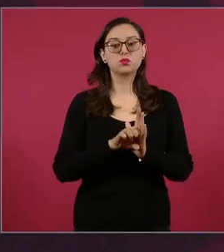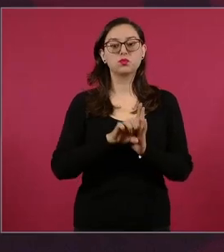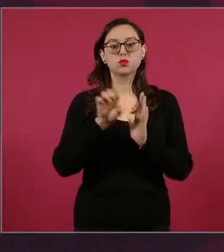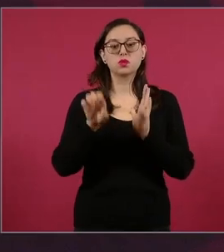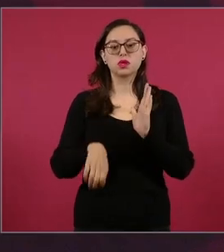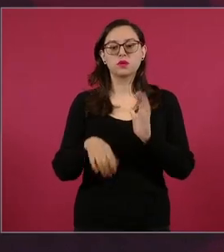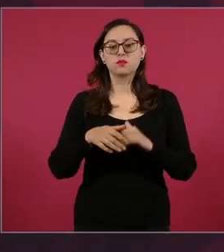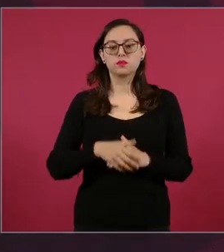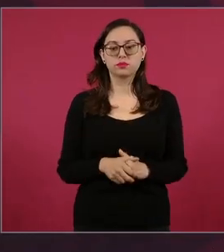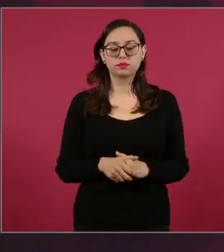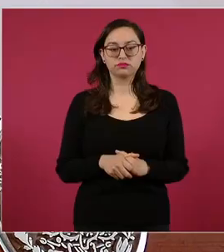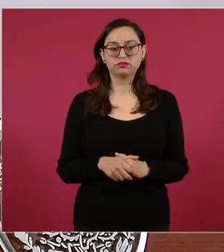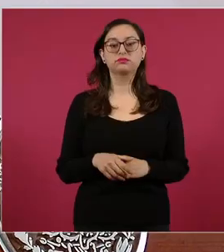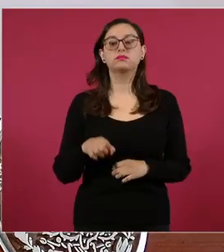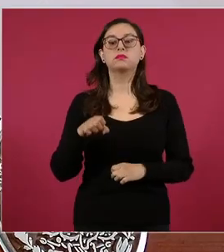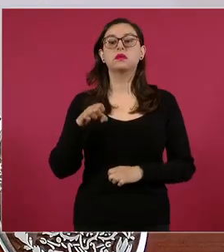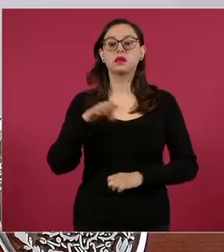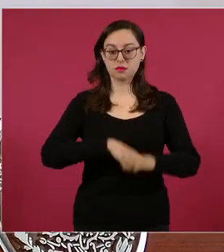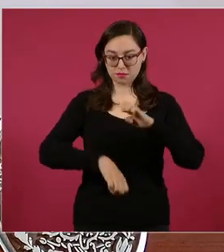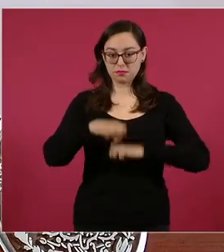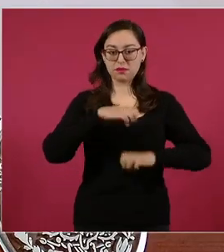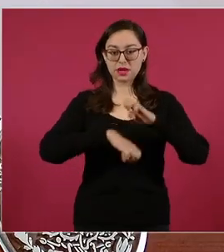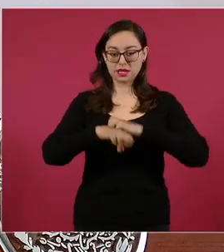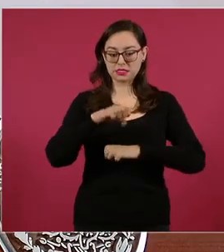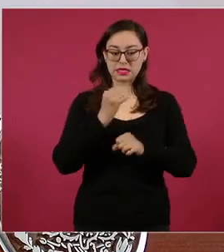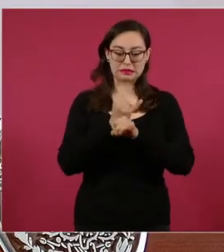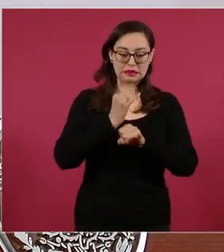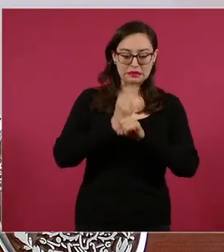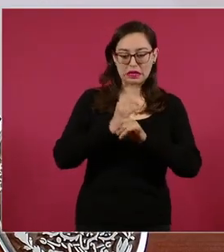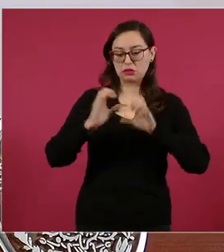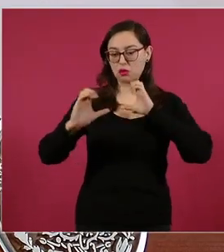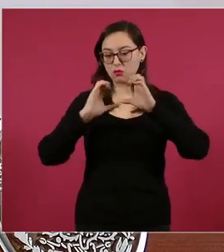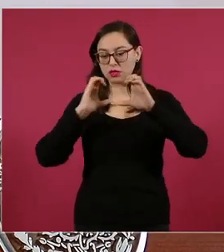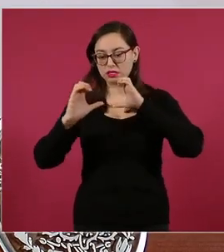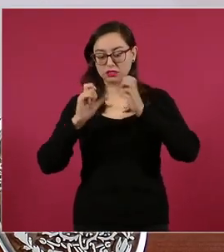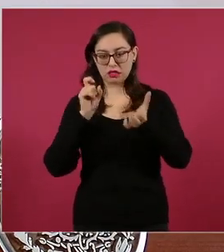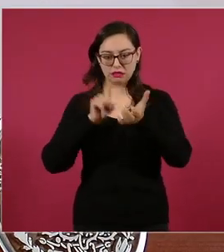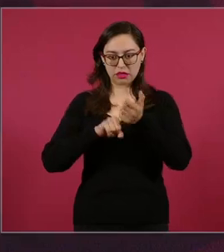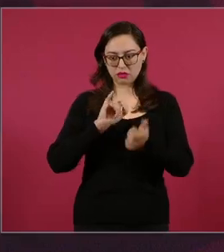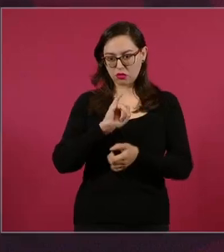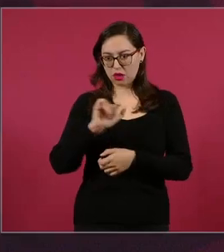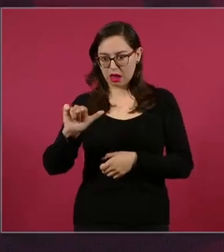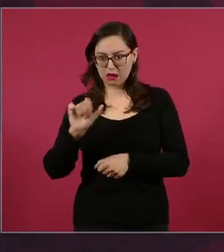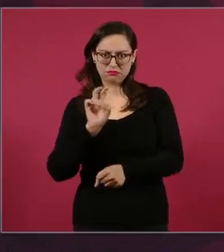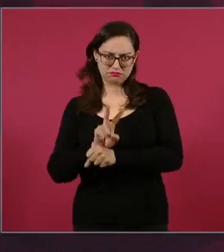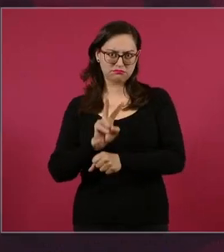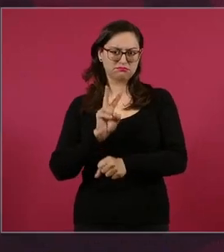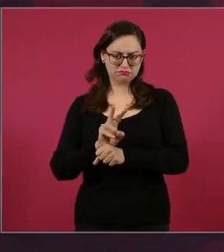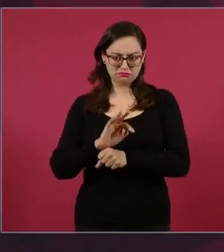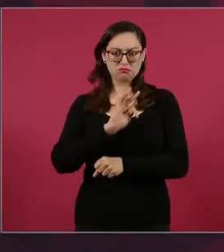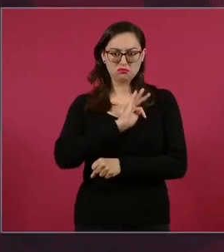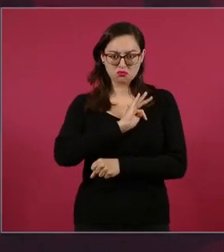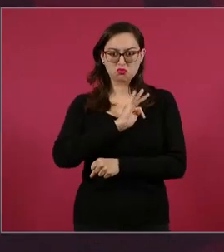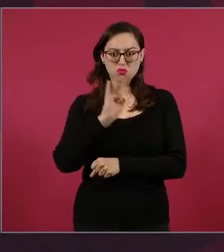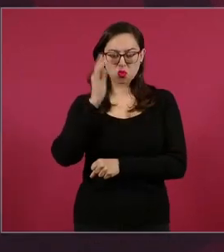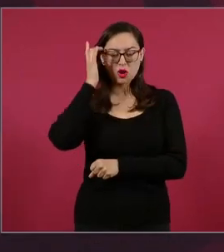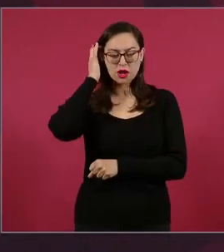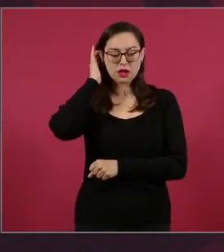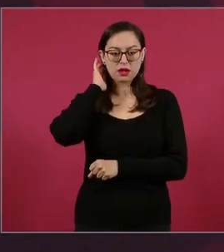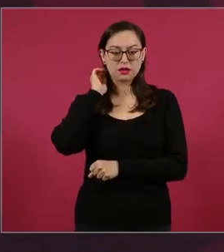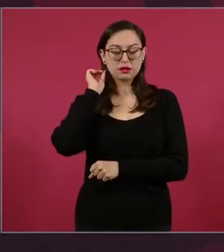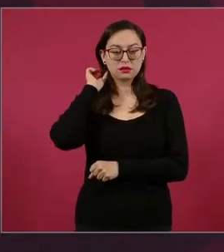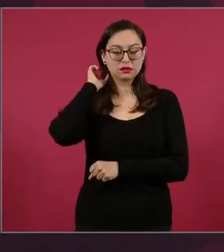las empresas de comunicación. Todo lo que es inteligencia artificial, lo que se